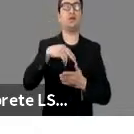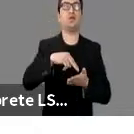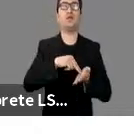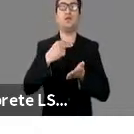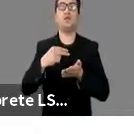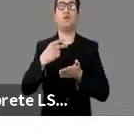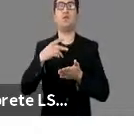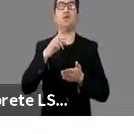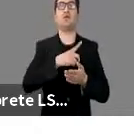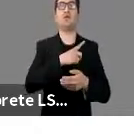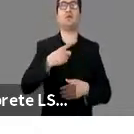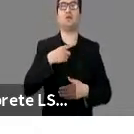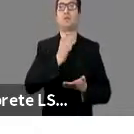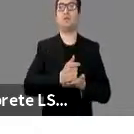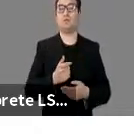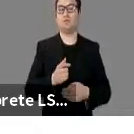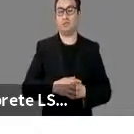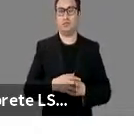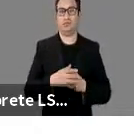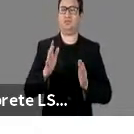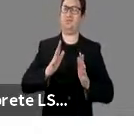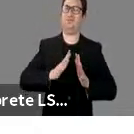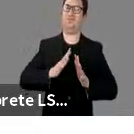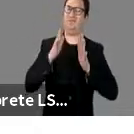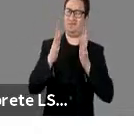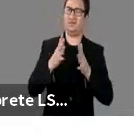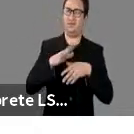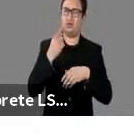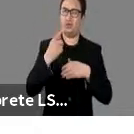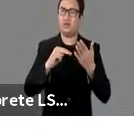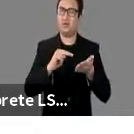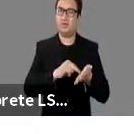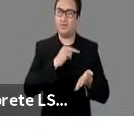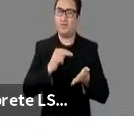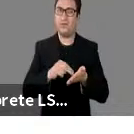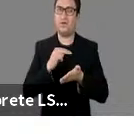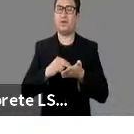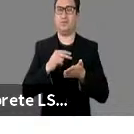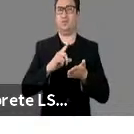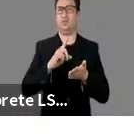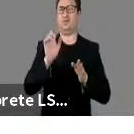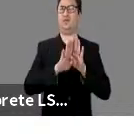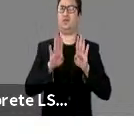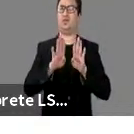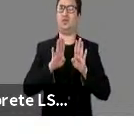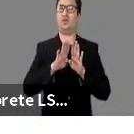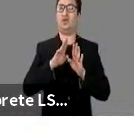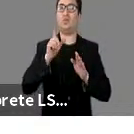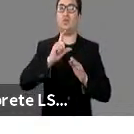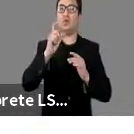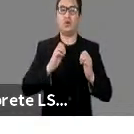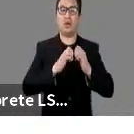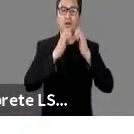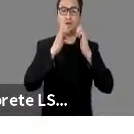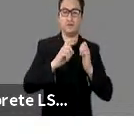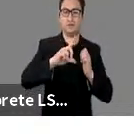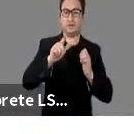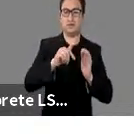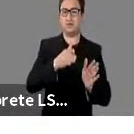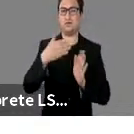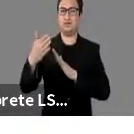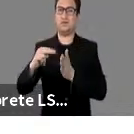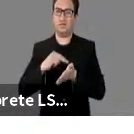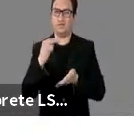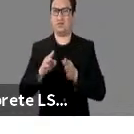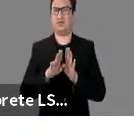pagaré. Me sorprendí de sobremanera porque la firma del pagaré era posterior a que sucedió el accidente donde perdió la vista,